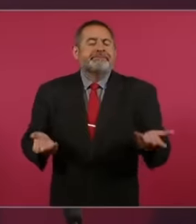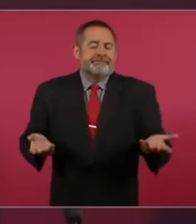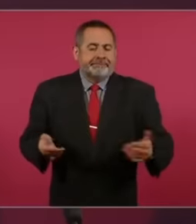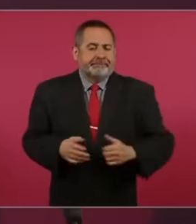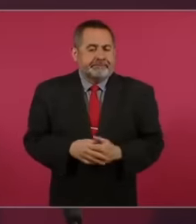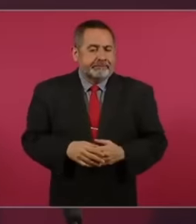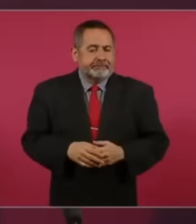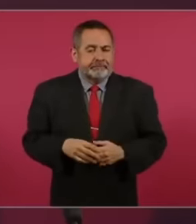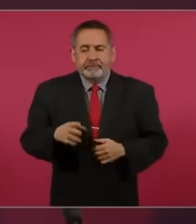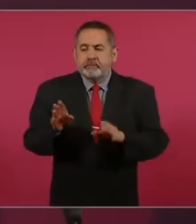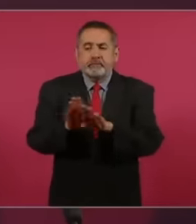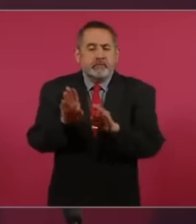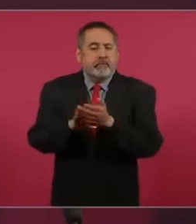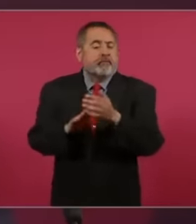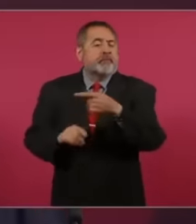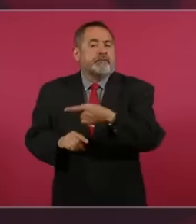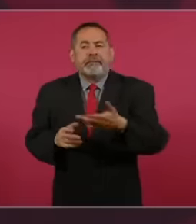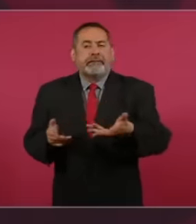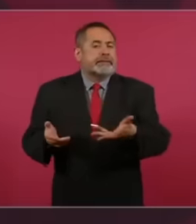y no había cómo